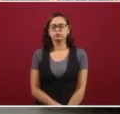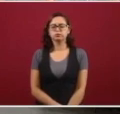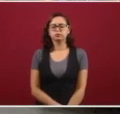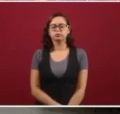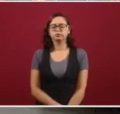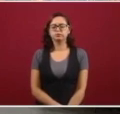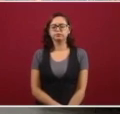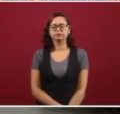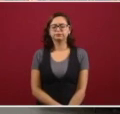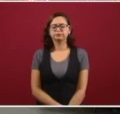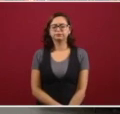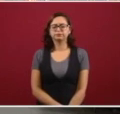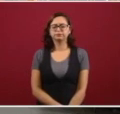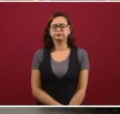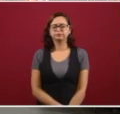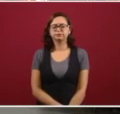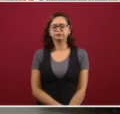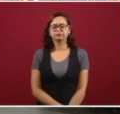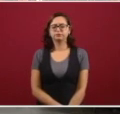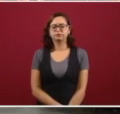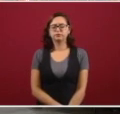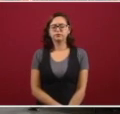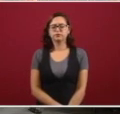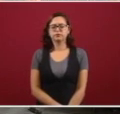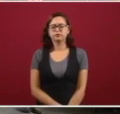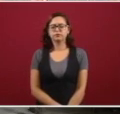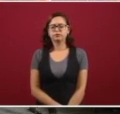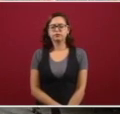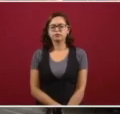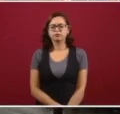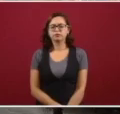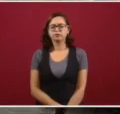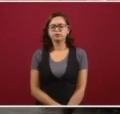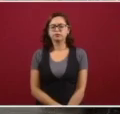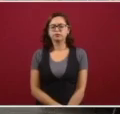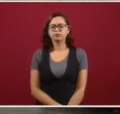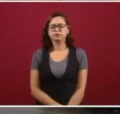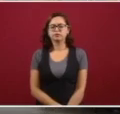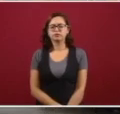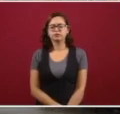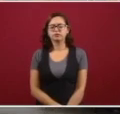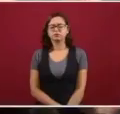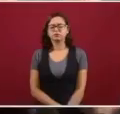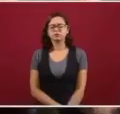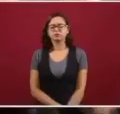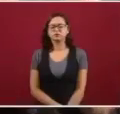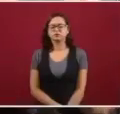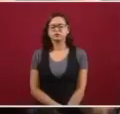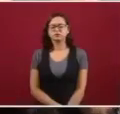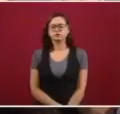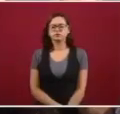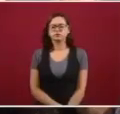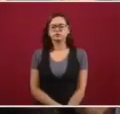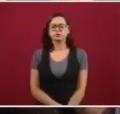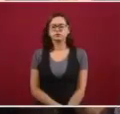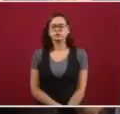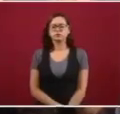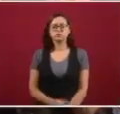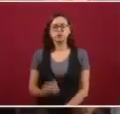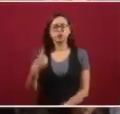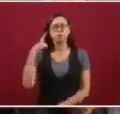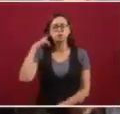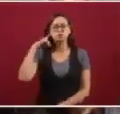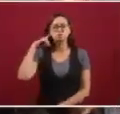que fallecieron en este ataque de armas perlegal, en este gabinete de seguridad, en estas reuniones, ¿ustedes tienen algo?